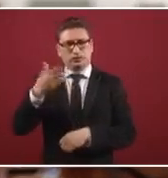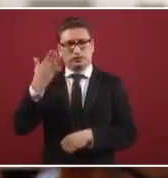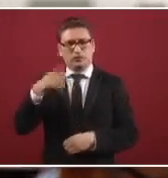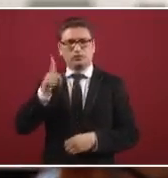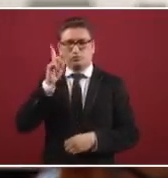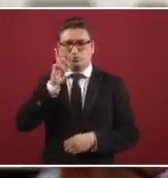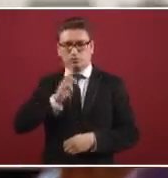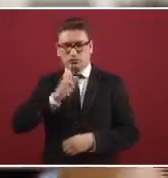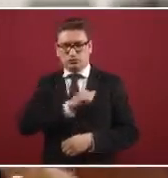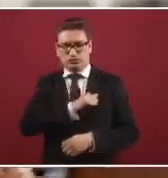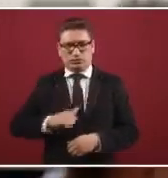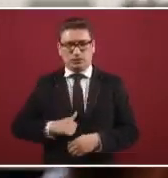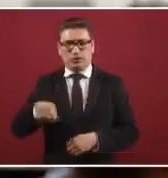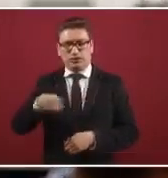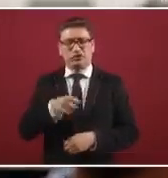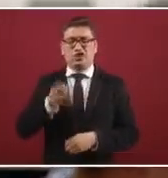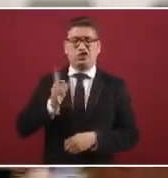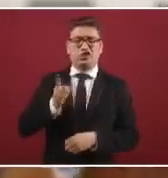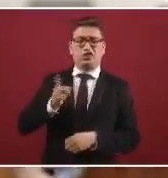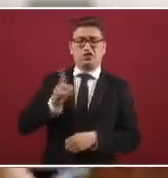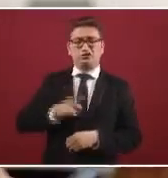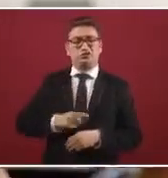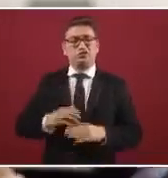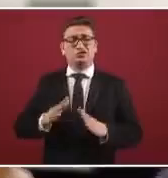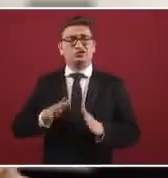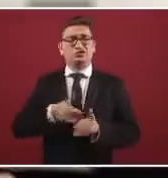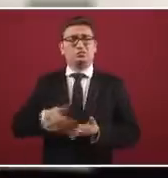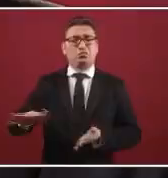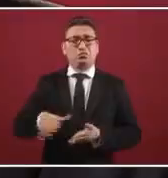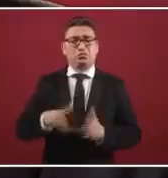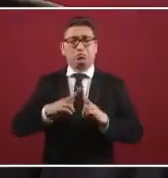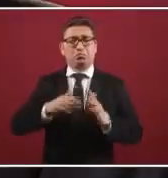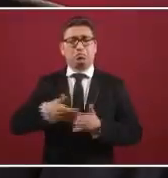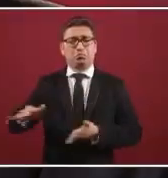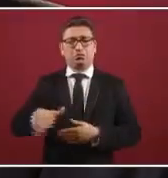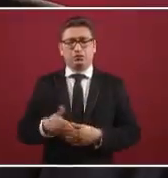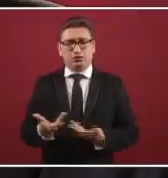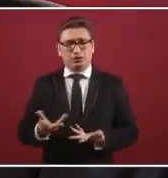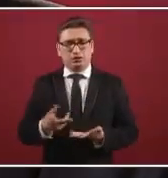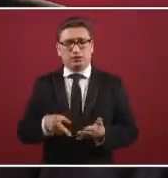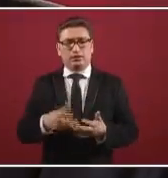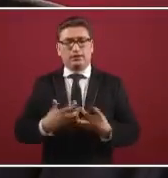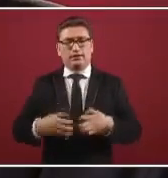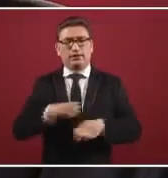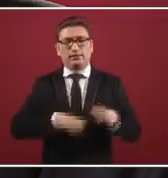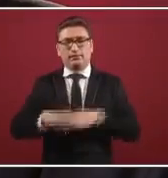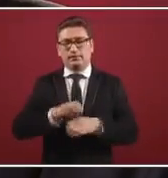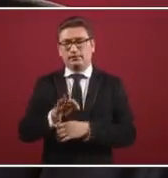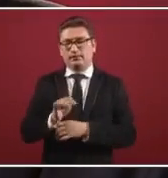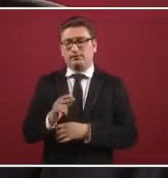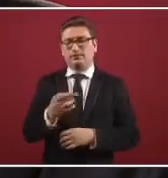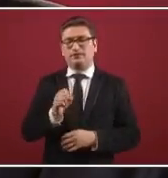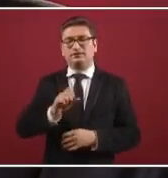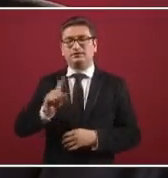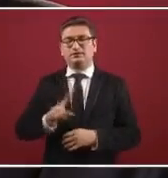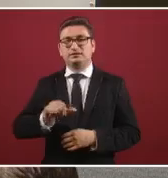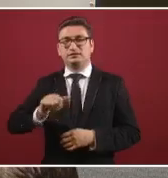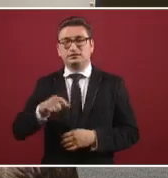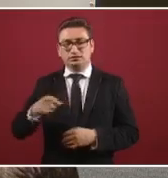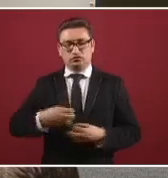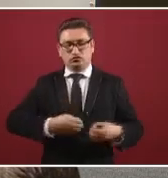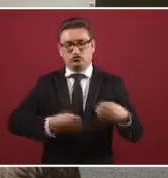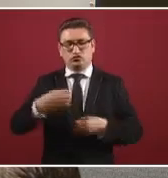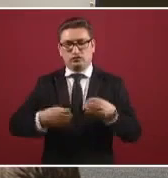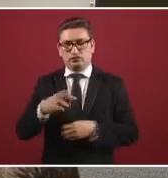alcaldesa este asunto, han sido amenazados con despojarlos nuevamente. por la empresa Frisa a través de la juez